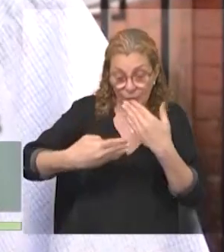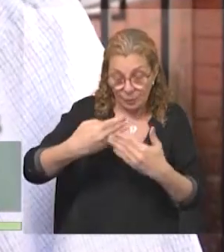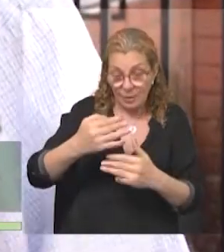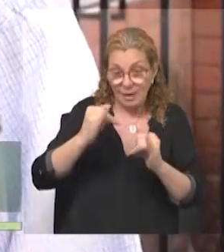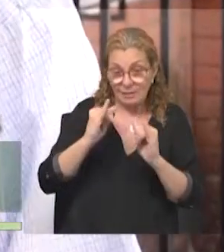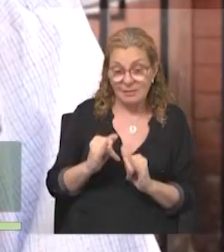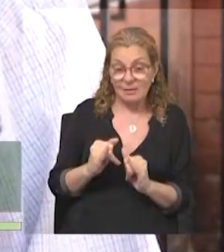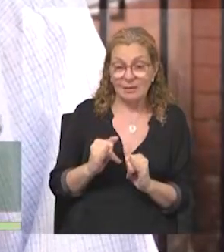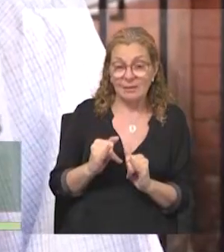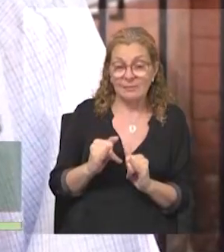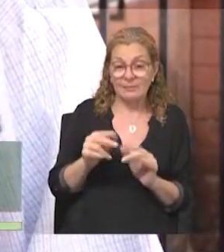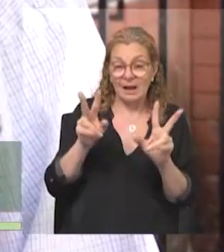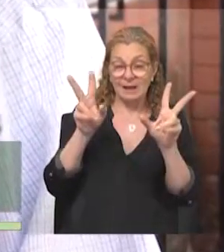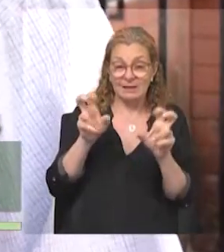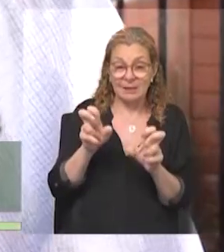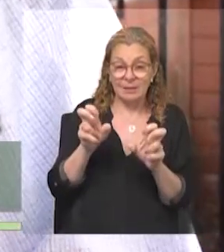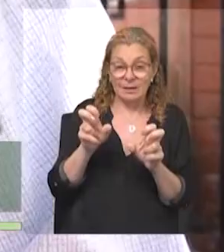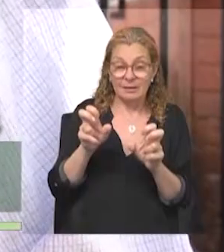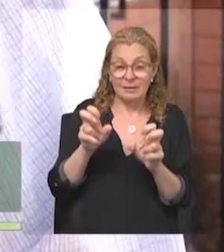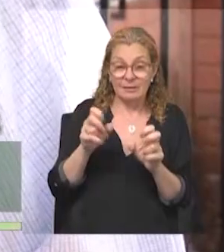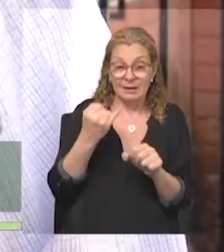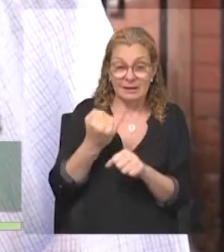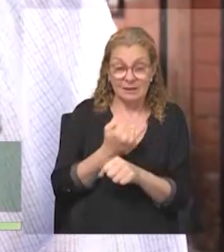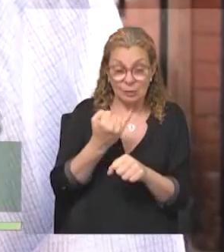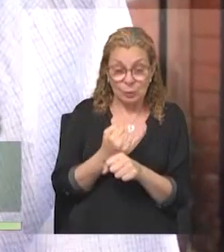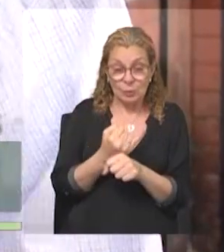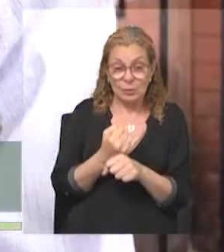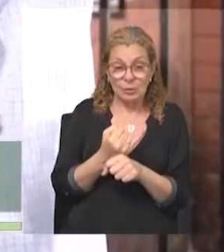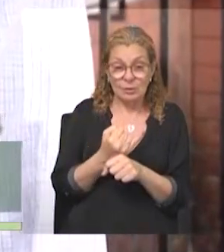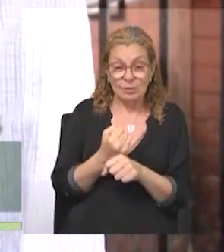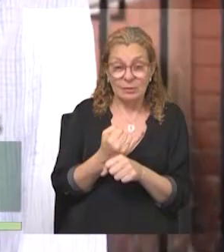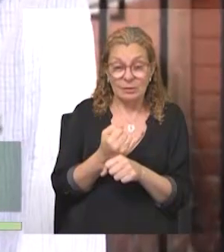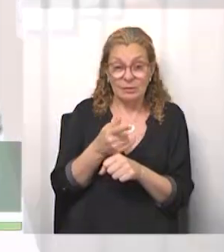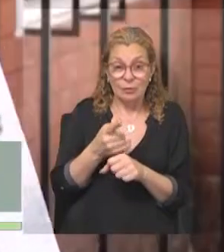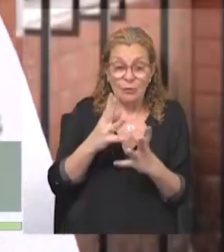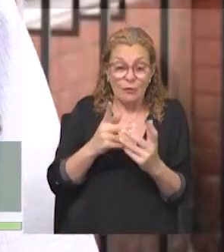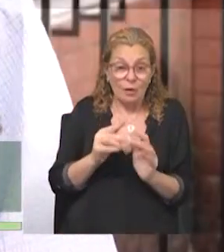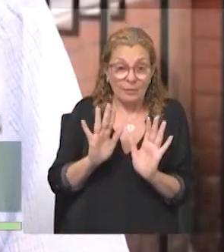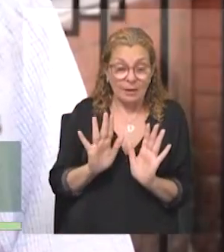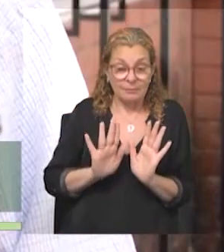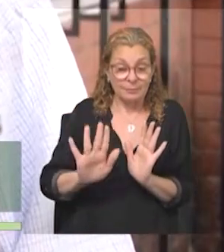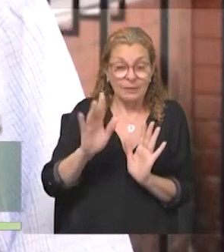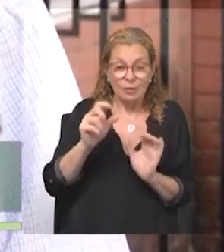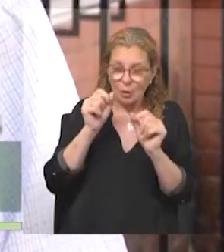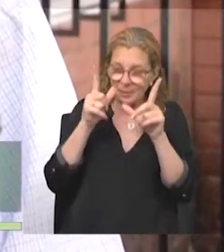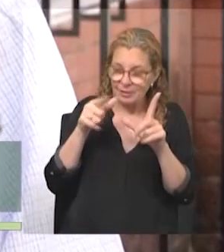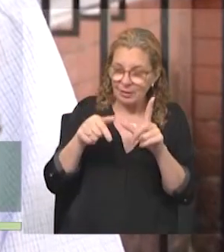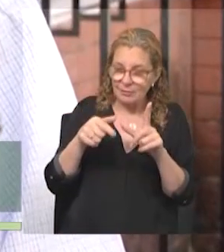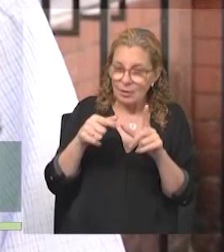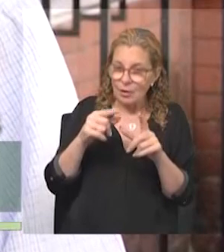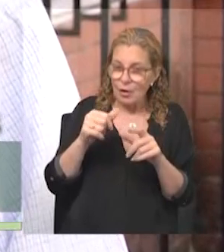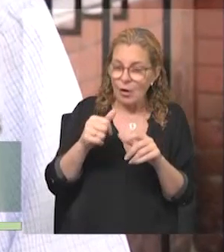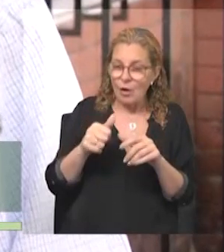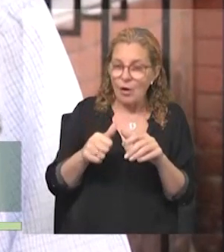a al tema del instituto a su forma le sorprendió que todavía Ojeda no haya